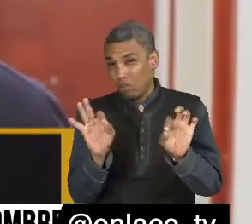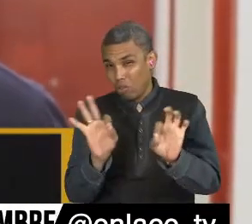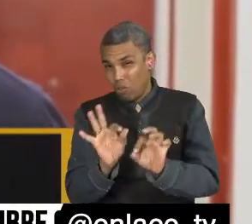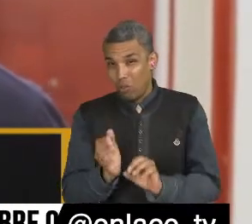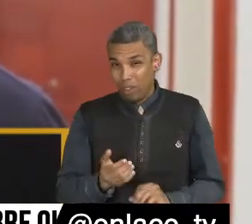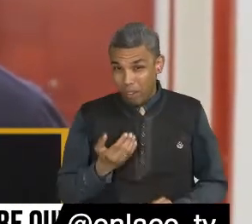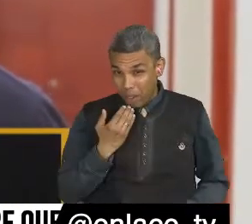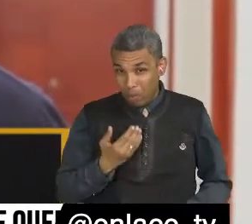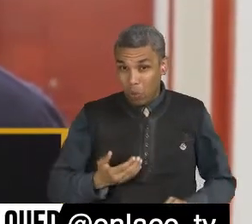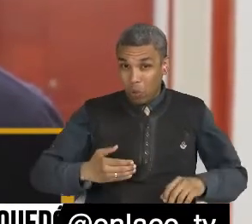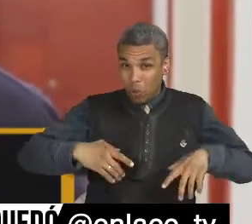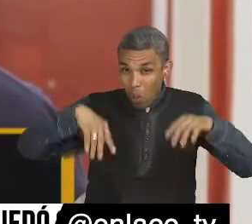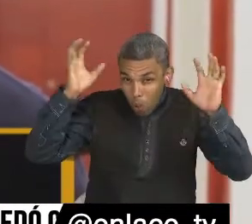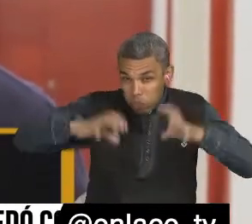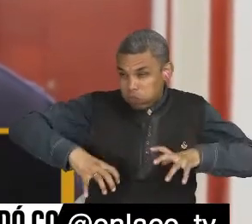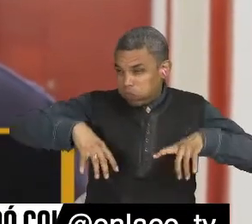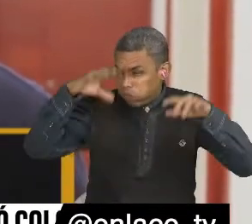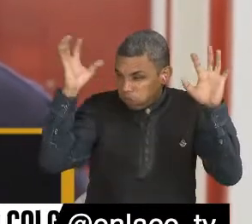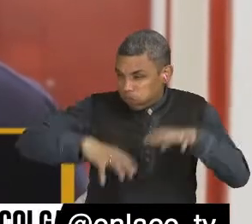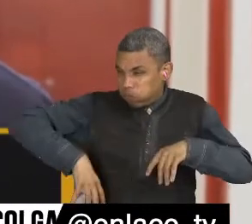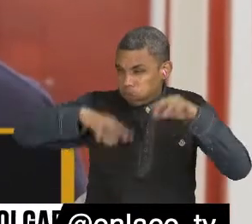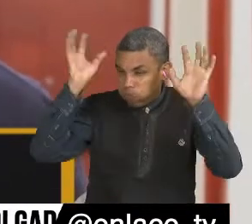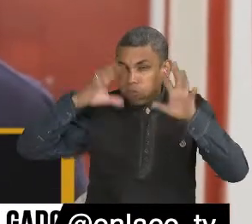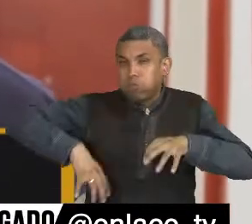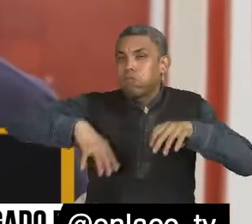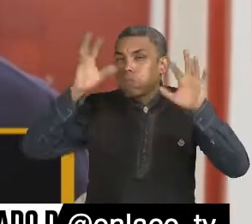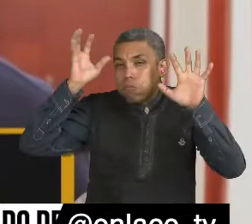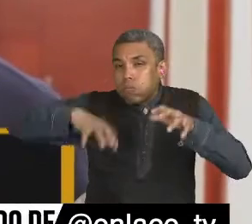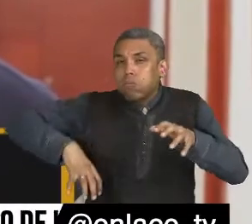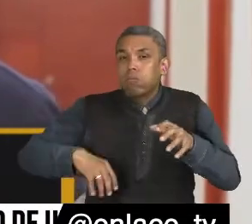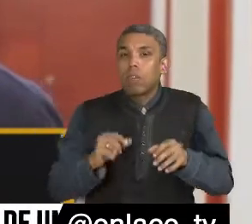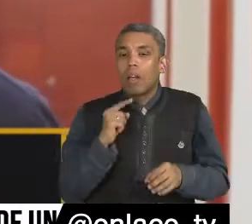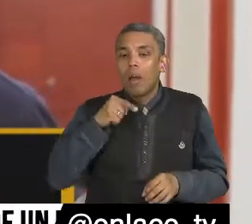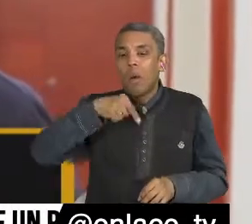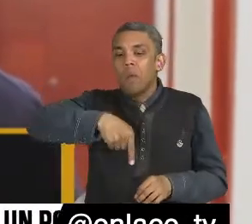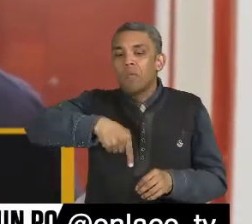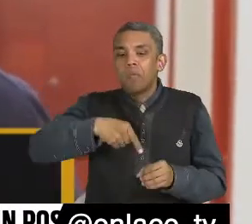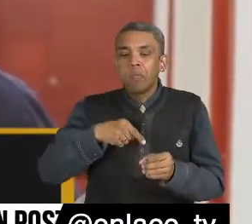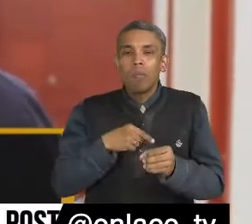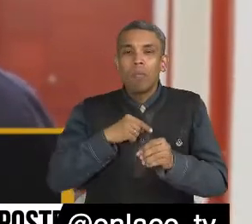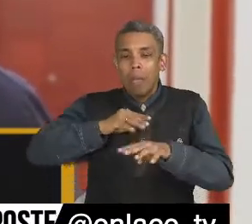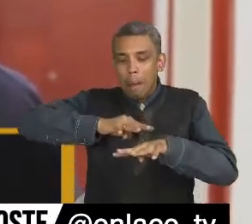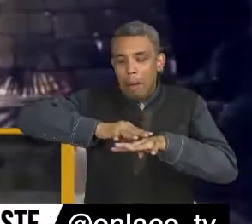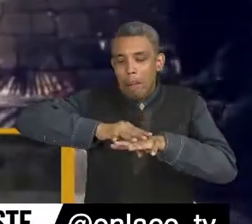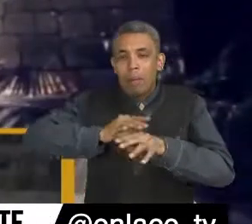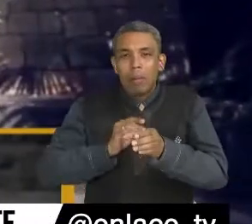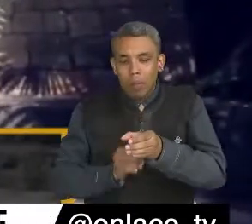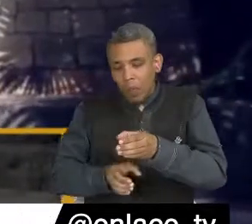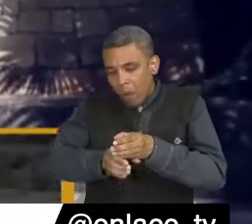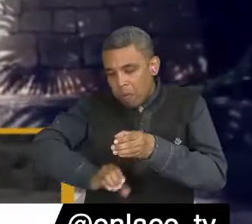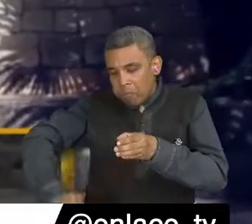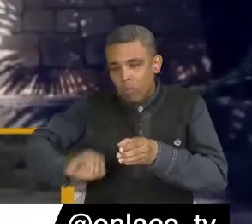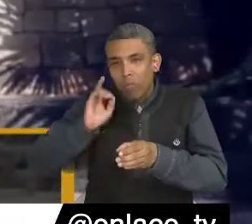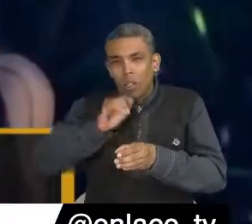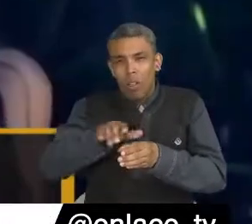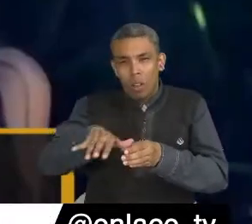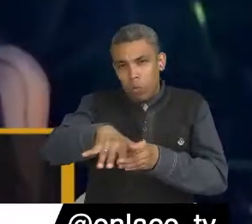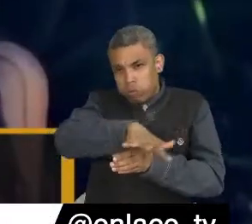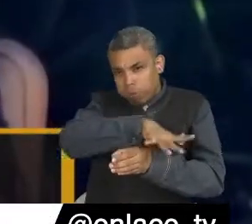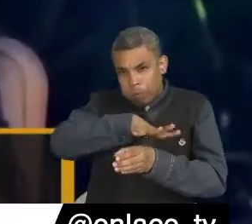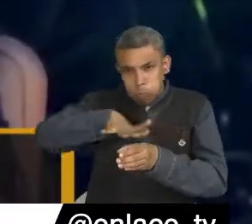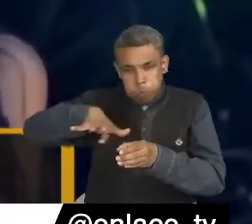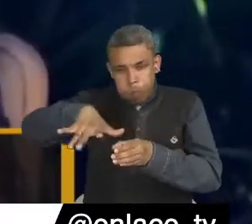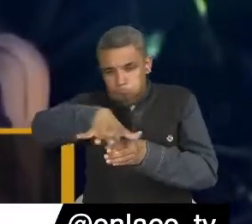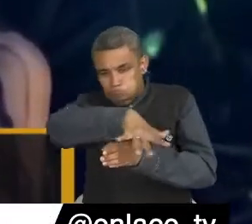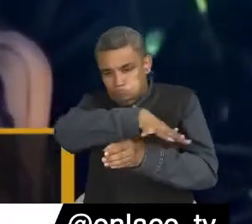les vaya a inundar su vivienda porque los drenajes se tapen o colmaten de residuos sólidos. Es de esta